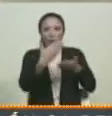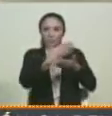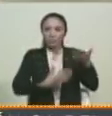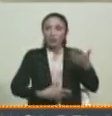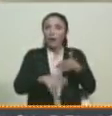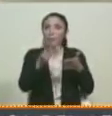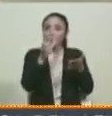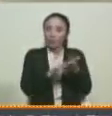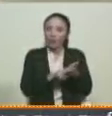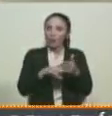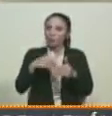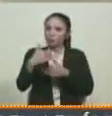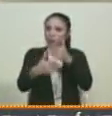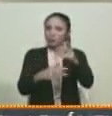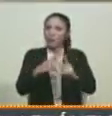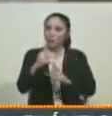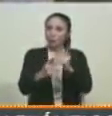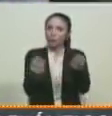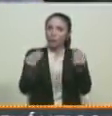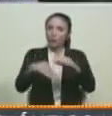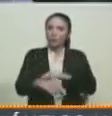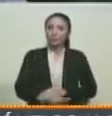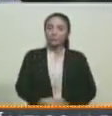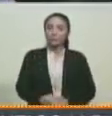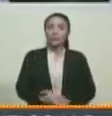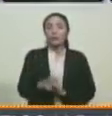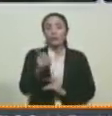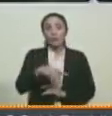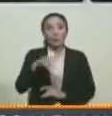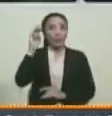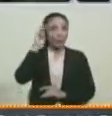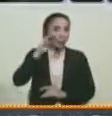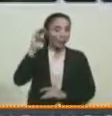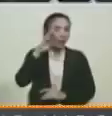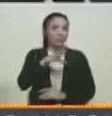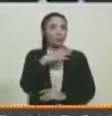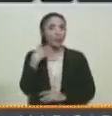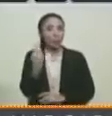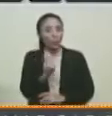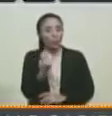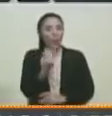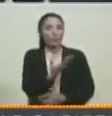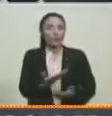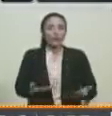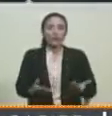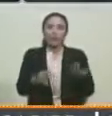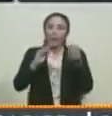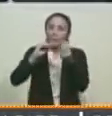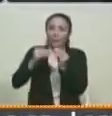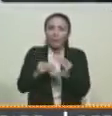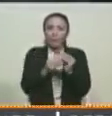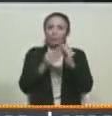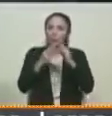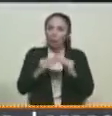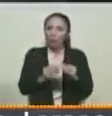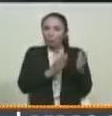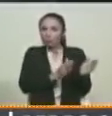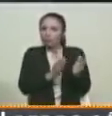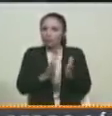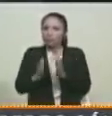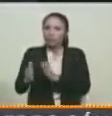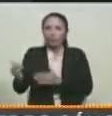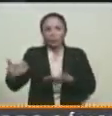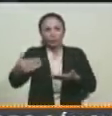obrera, para escuchar a los maestros, a las maestras, ir afinando la acción,